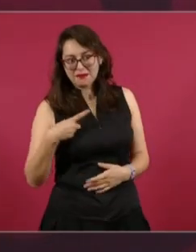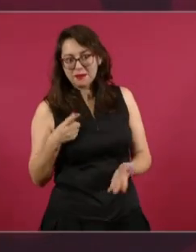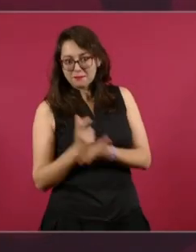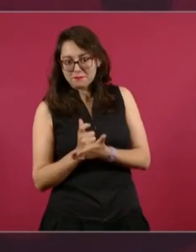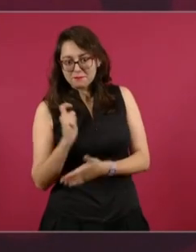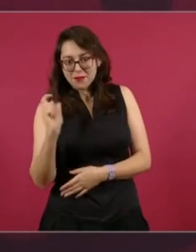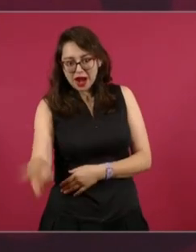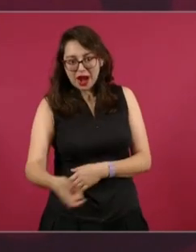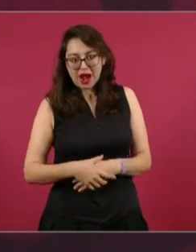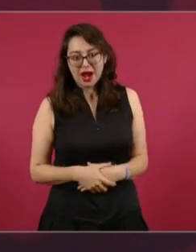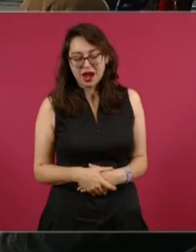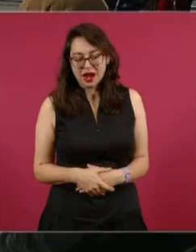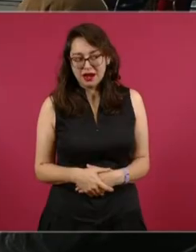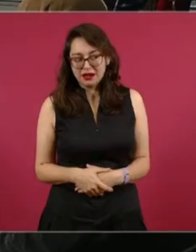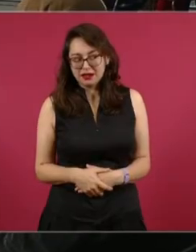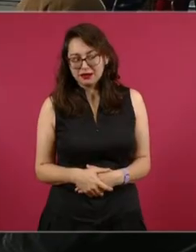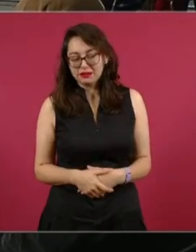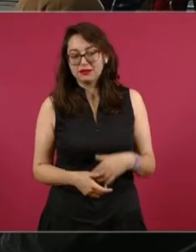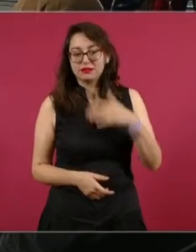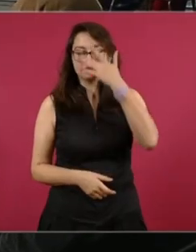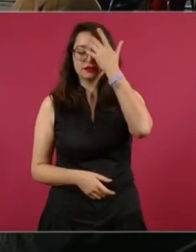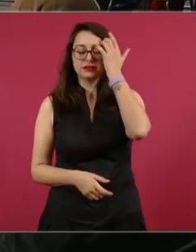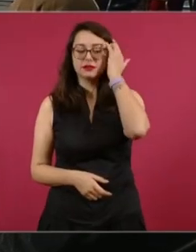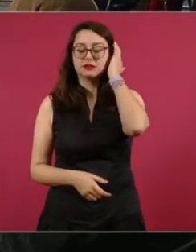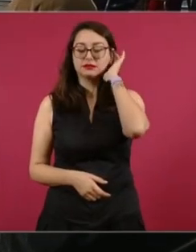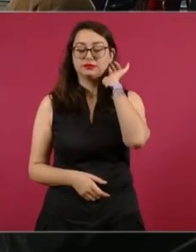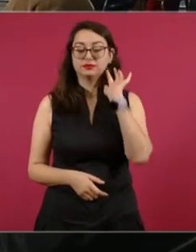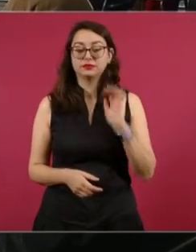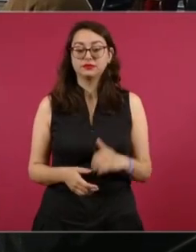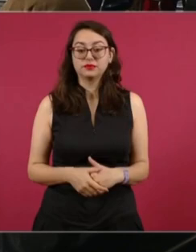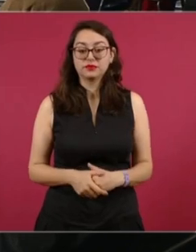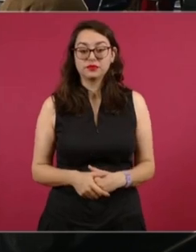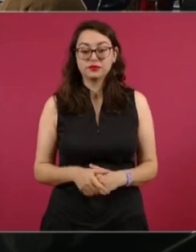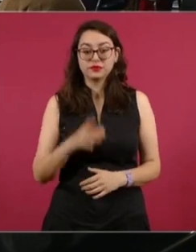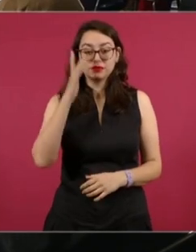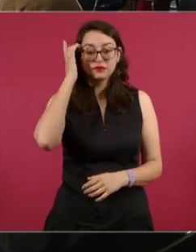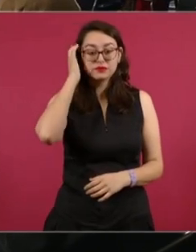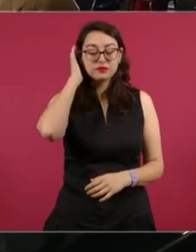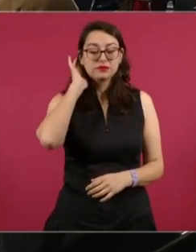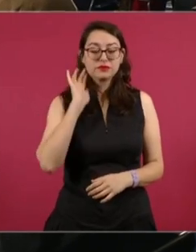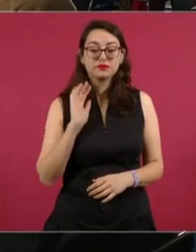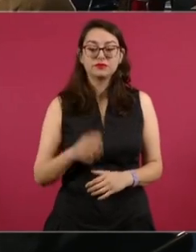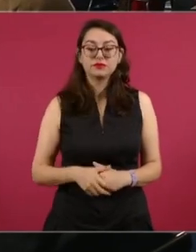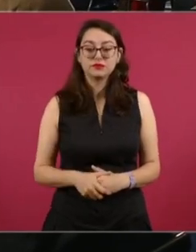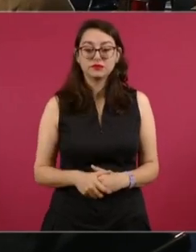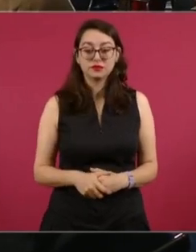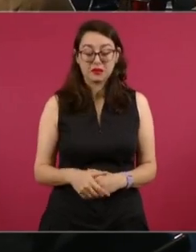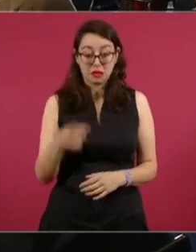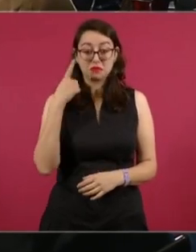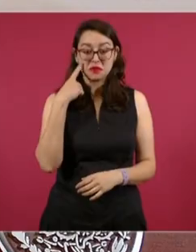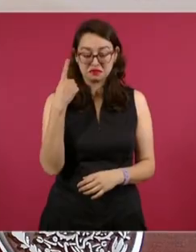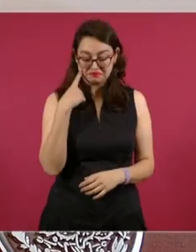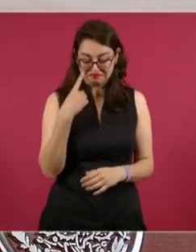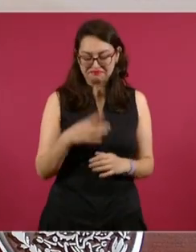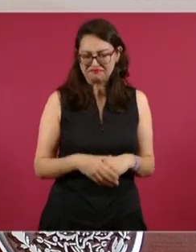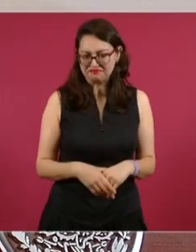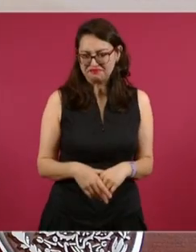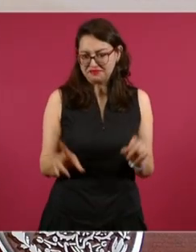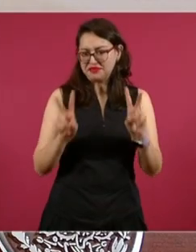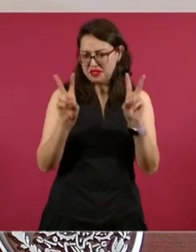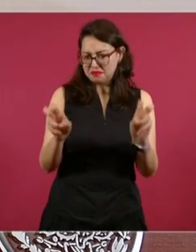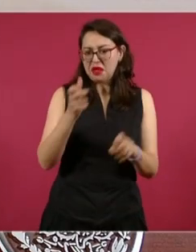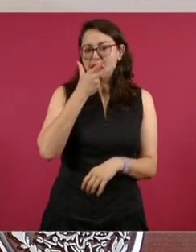yo les voy a contar algo sobre Salinas Pliego,